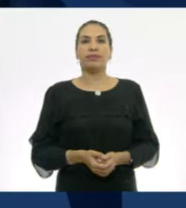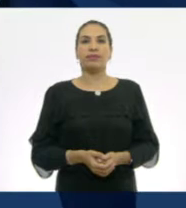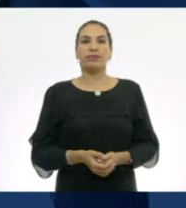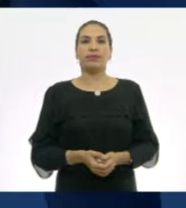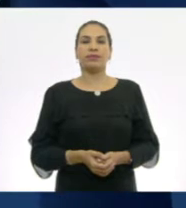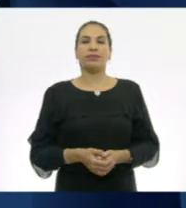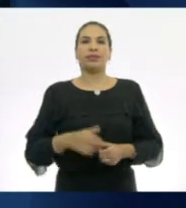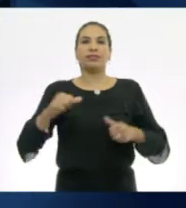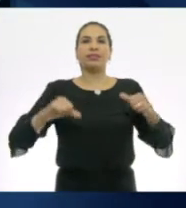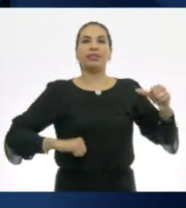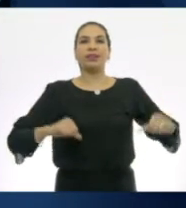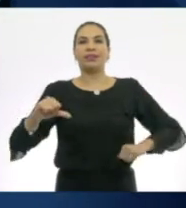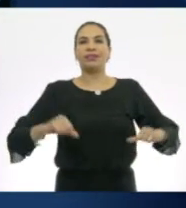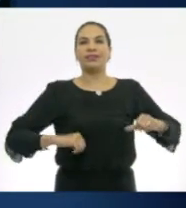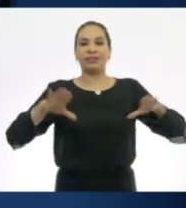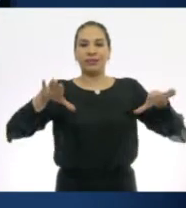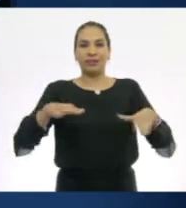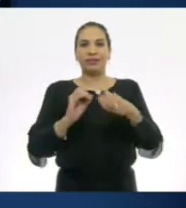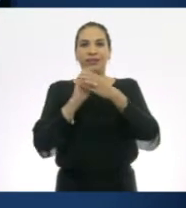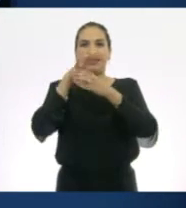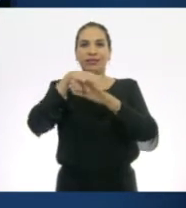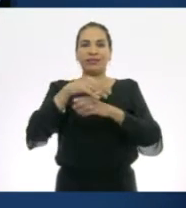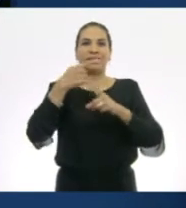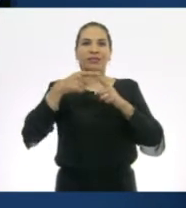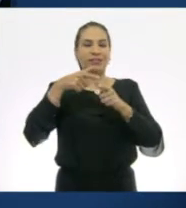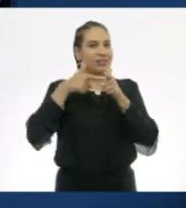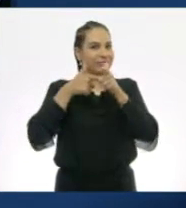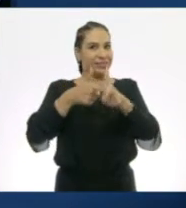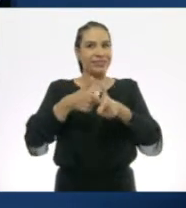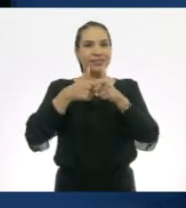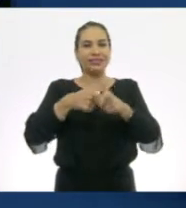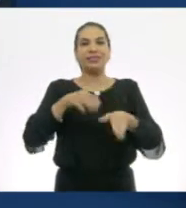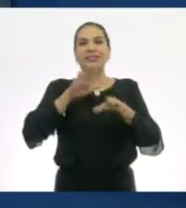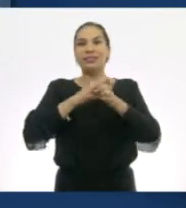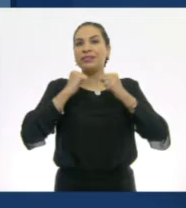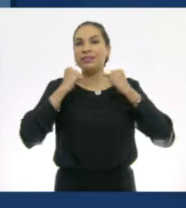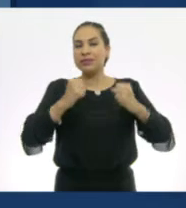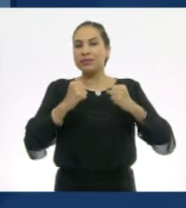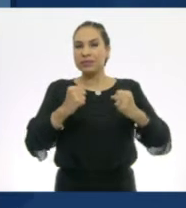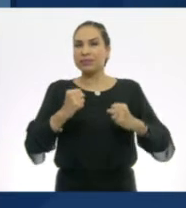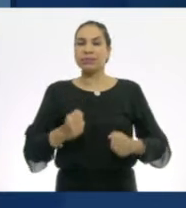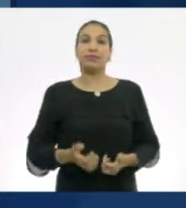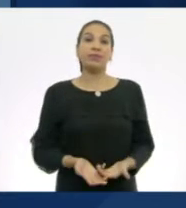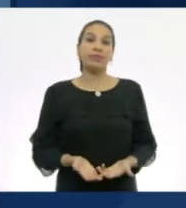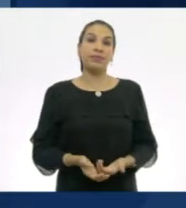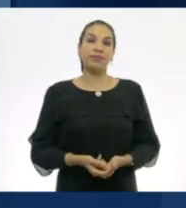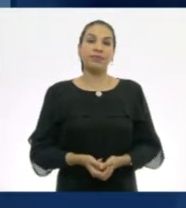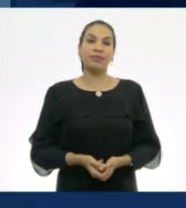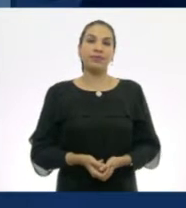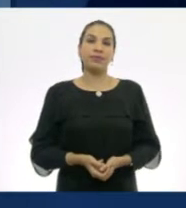La actividad volcánica era continua e intensa.